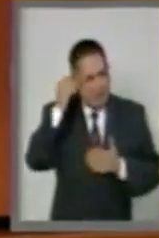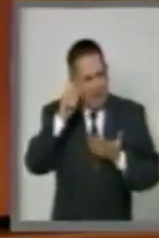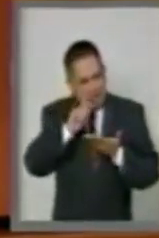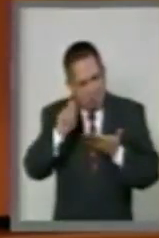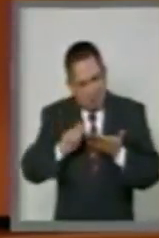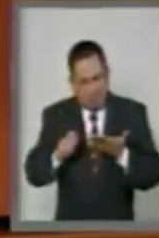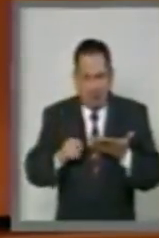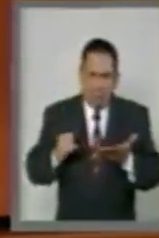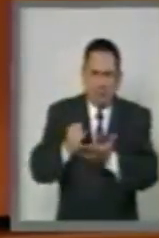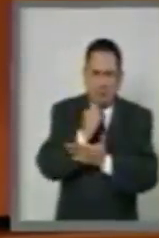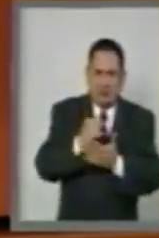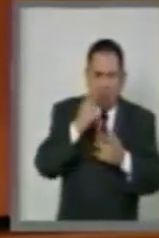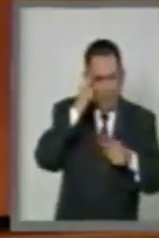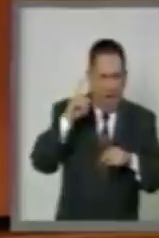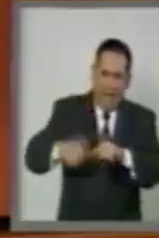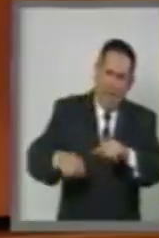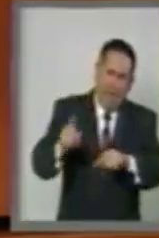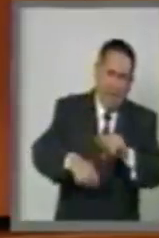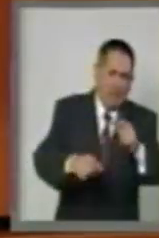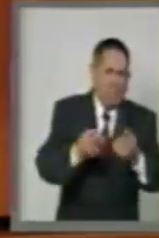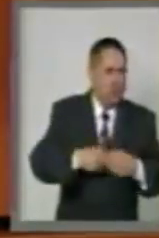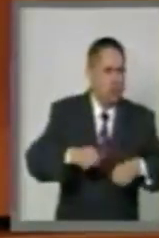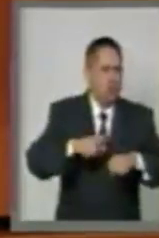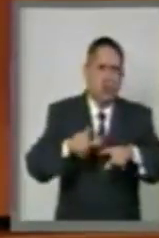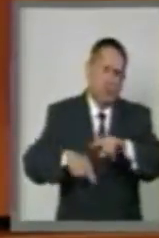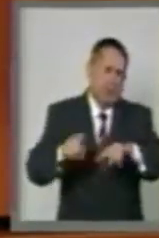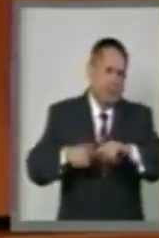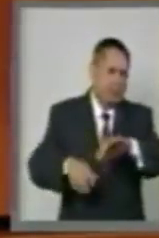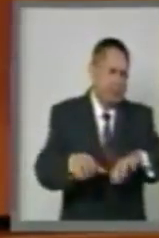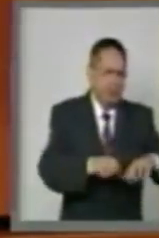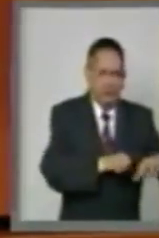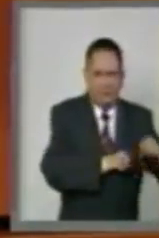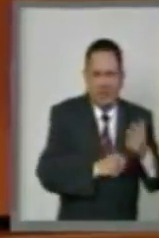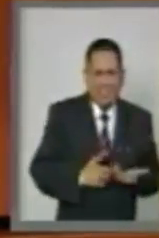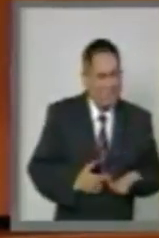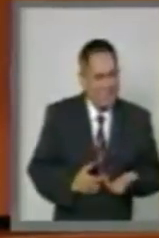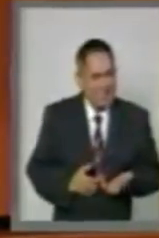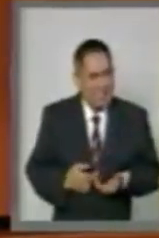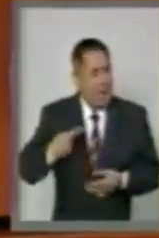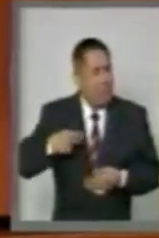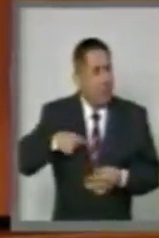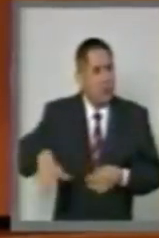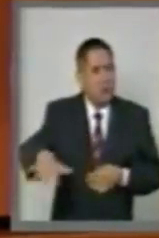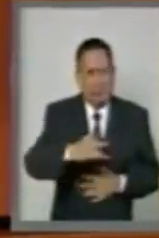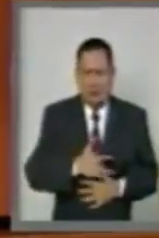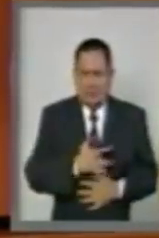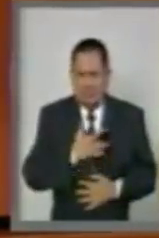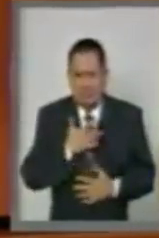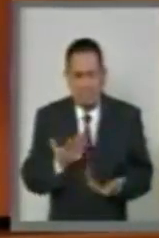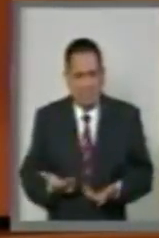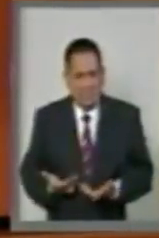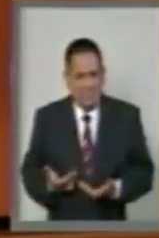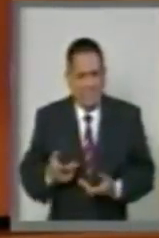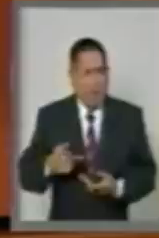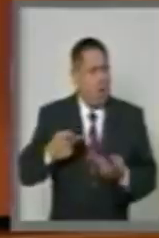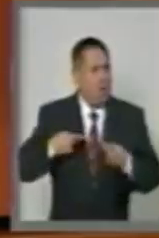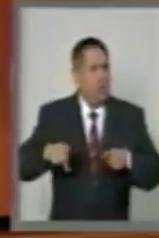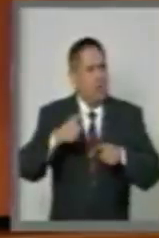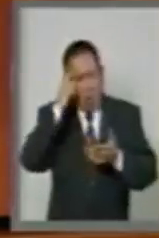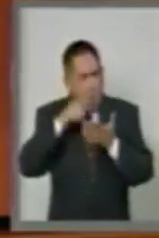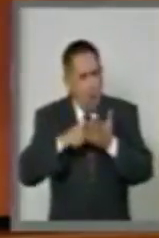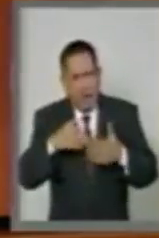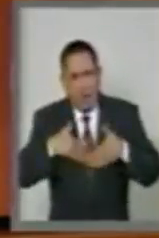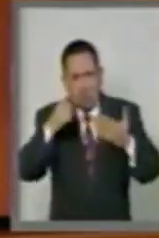para acabar con todos los servicios sociales de este país, ¿verdad? El pueblo lo siente. El pueblo no cree en